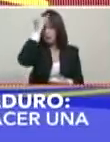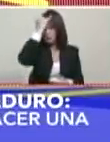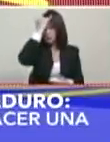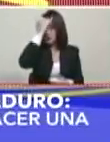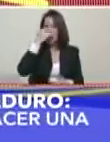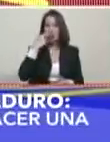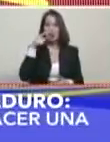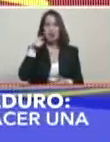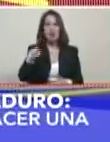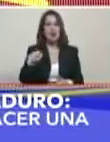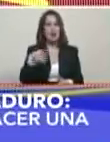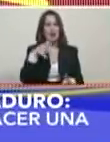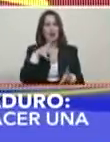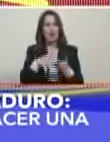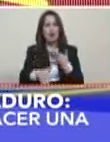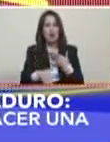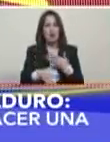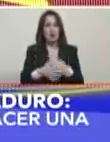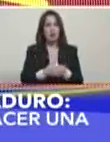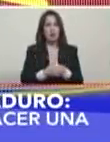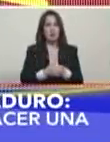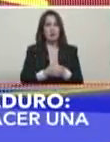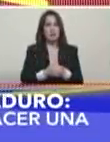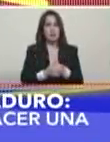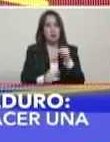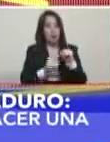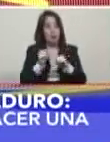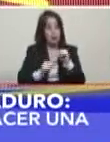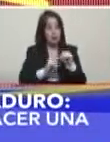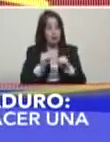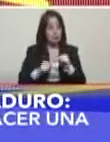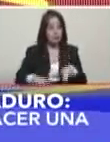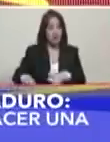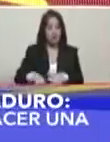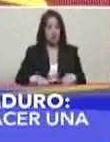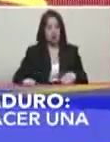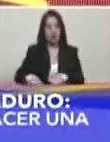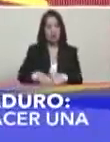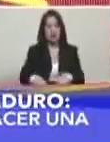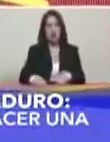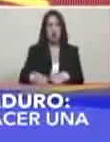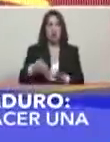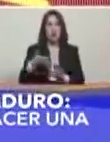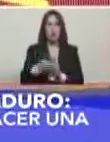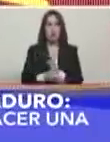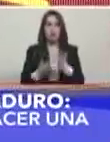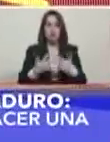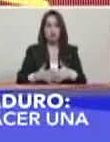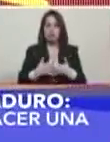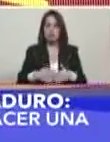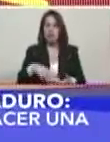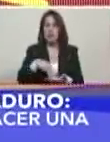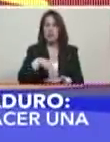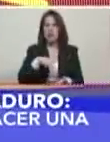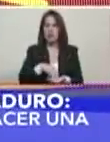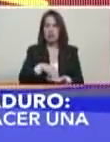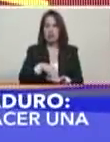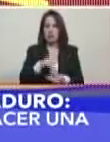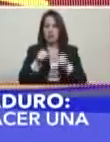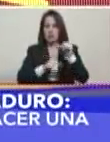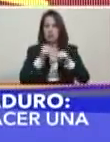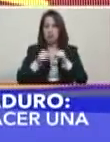ejecución a través de la Corporación de Desarrollo de la Cuenca del Río Tuy, Francisco de Miranda, Corpo Miranda. Me